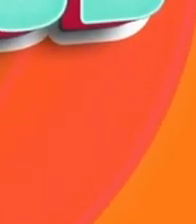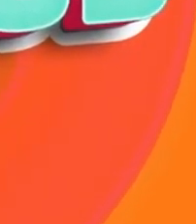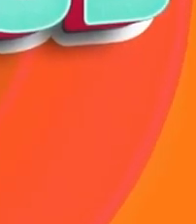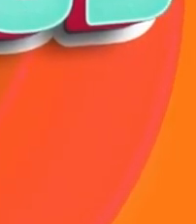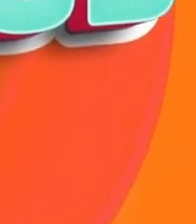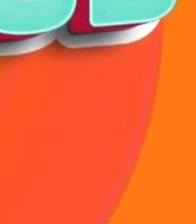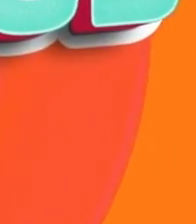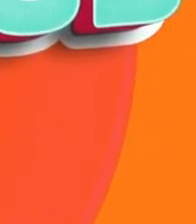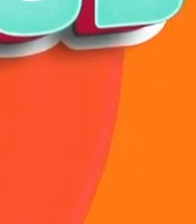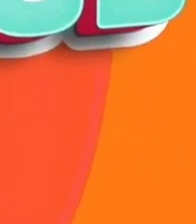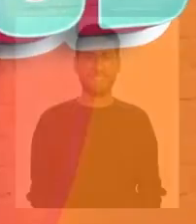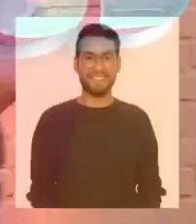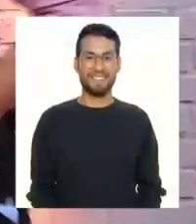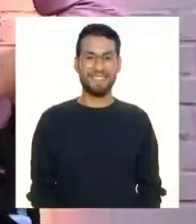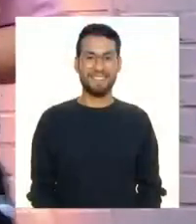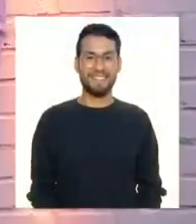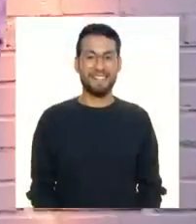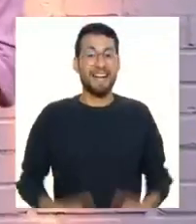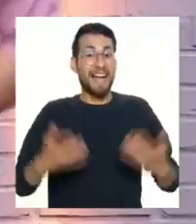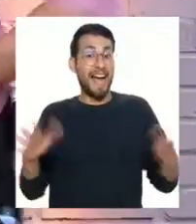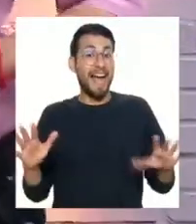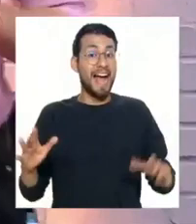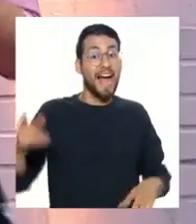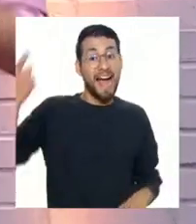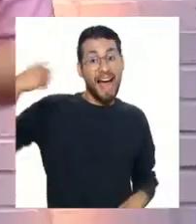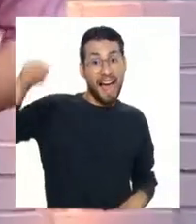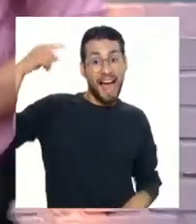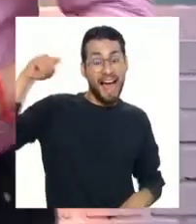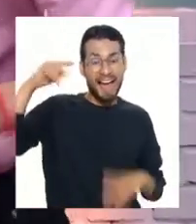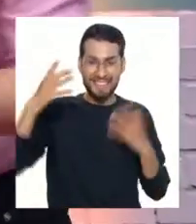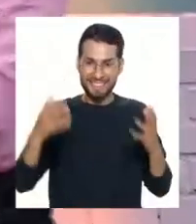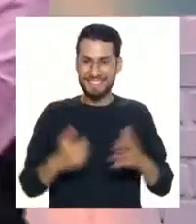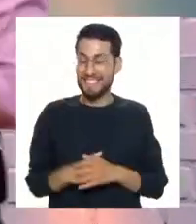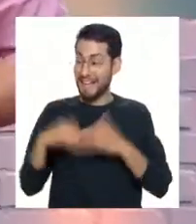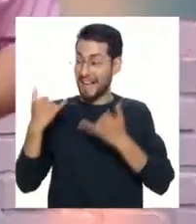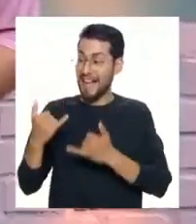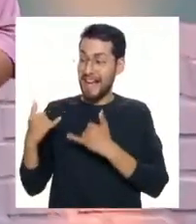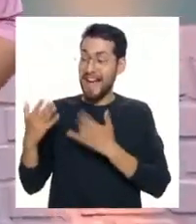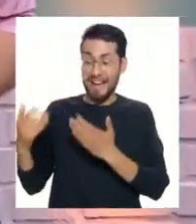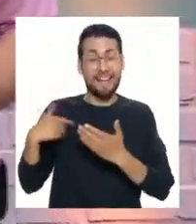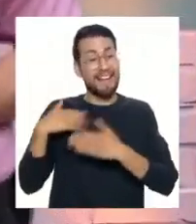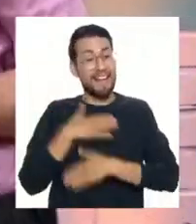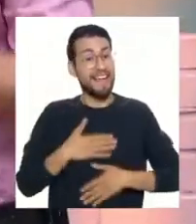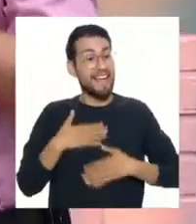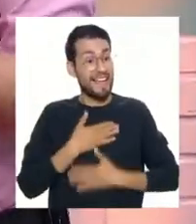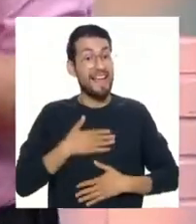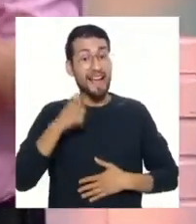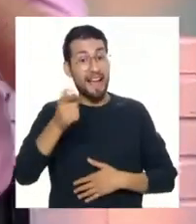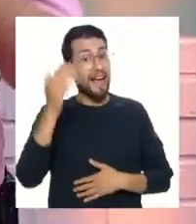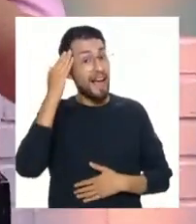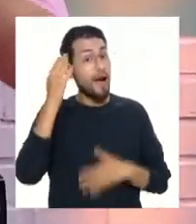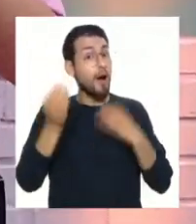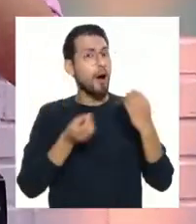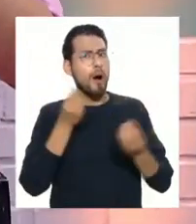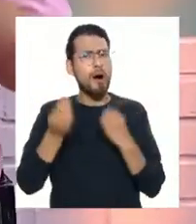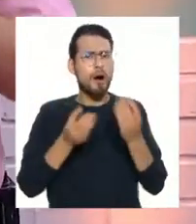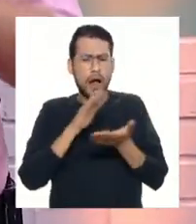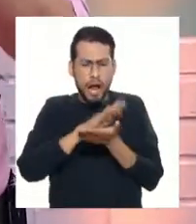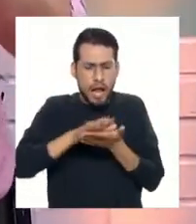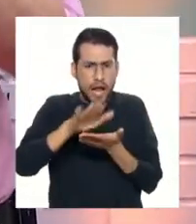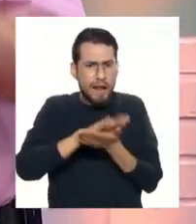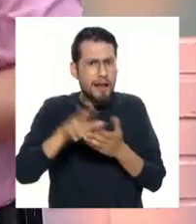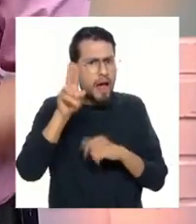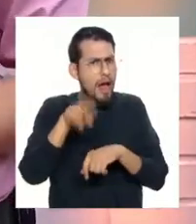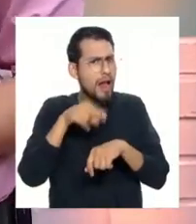pero sin pena, si mi alma no se envenena. Ya estamos de regreso, Uchi, esto a nosotros nos encanta. Sí. ¿Tú quieres saber cómo hacer un